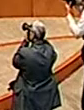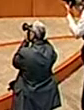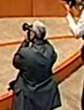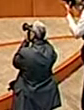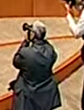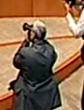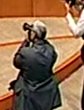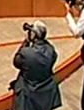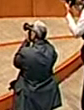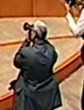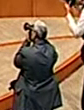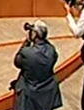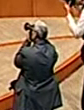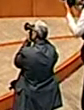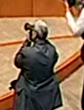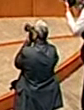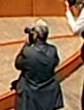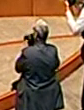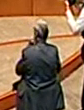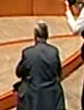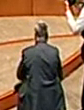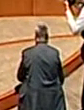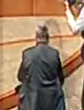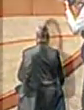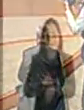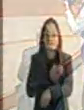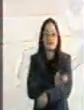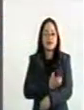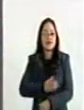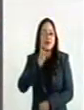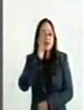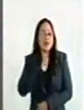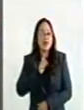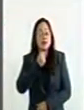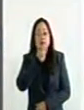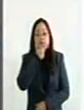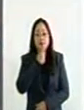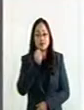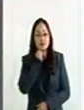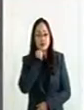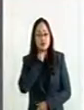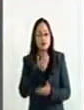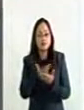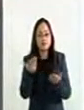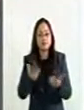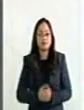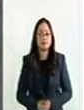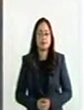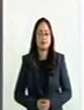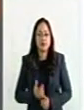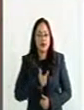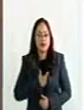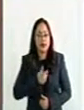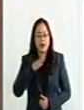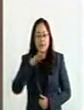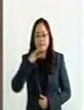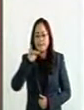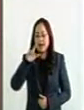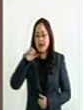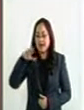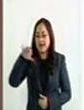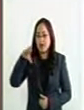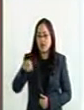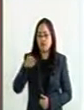Con su permiso, señor presidente, compañeras, senadoras y compañeros senadores. La medalla Belisario Domínguez fue